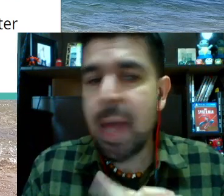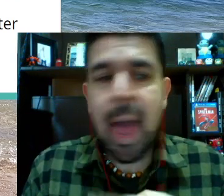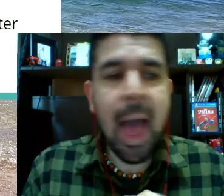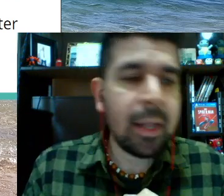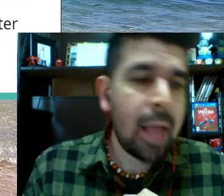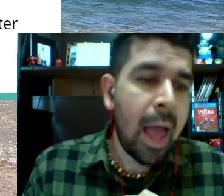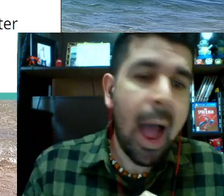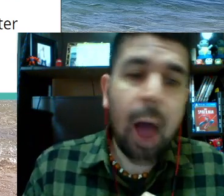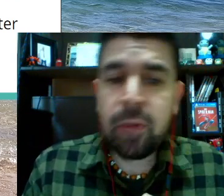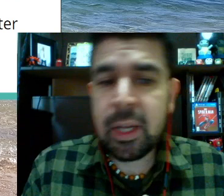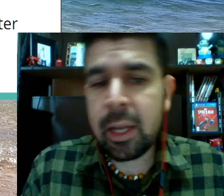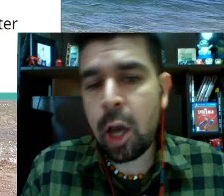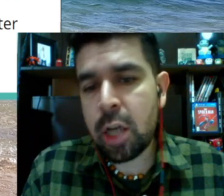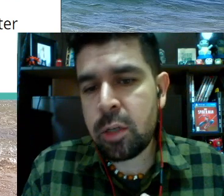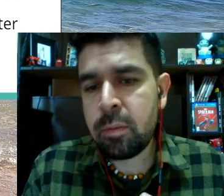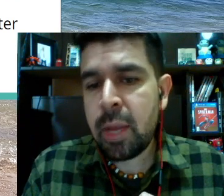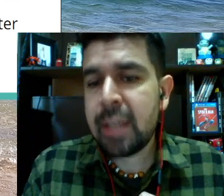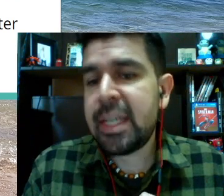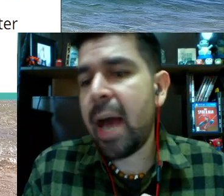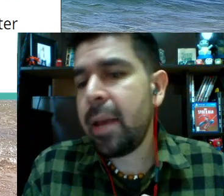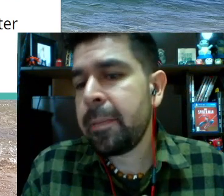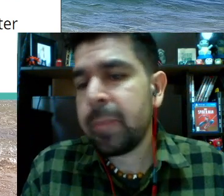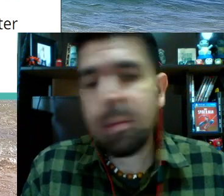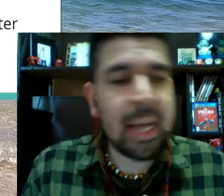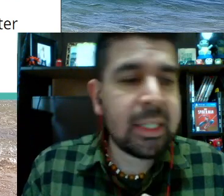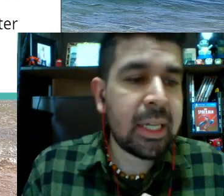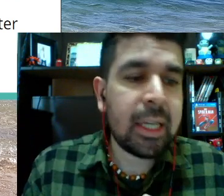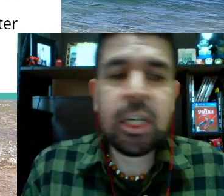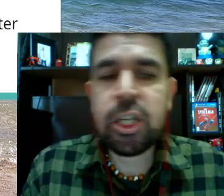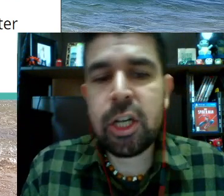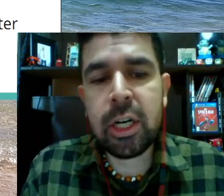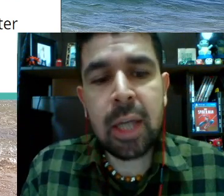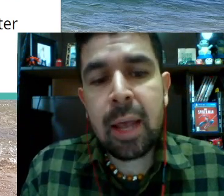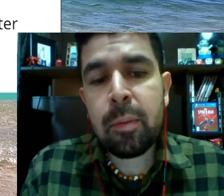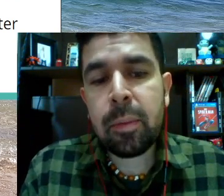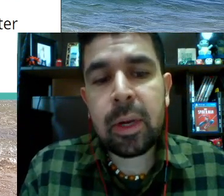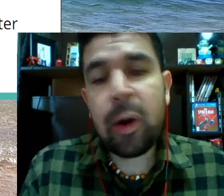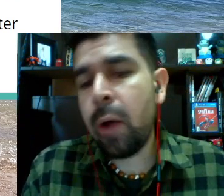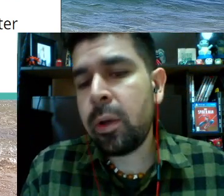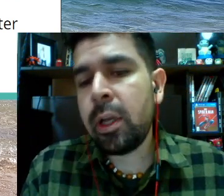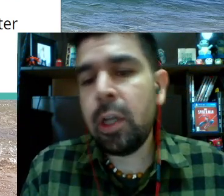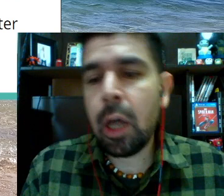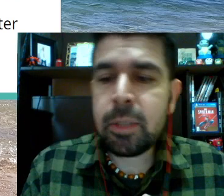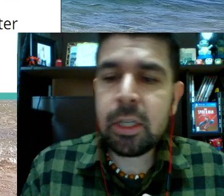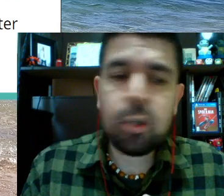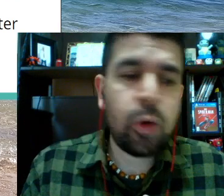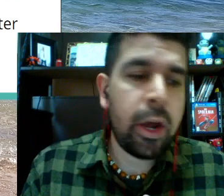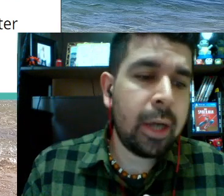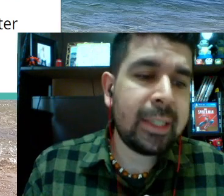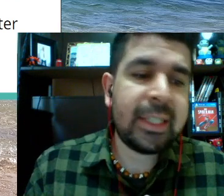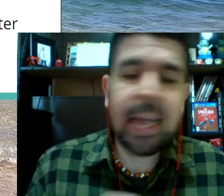heart out fit casting time master round watch